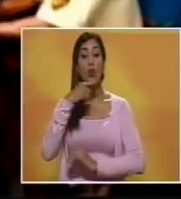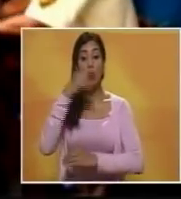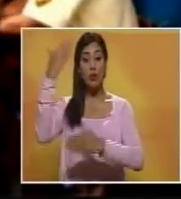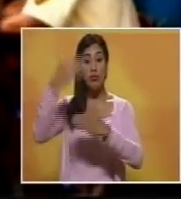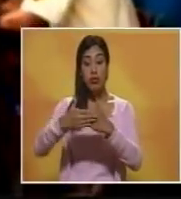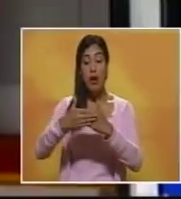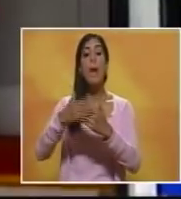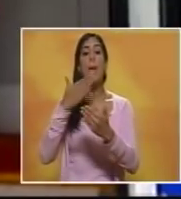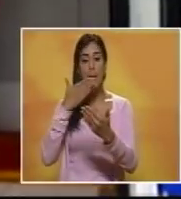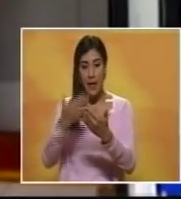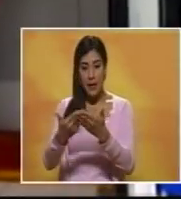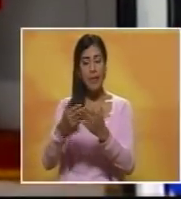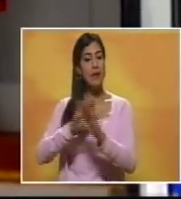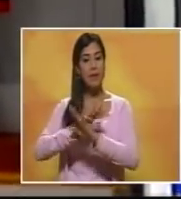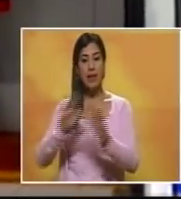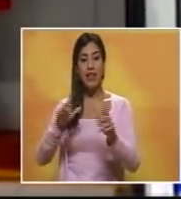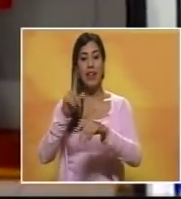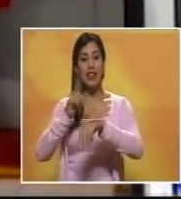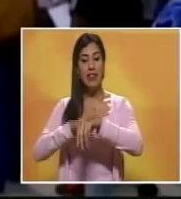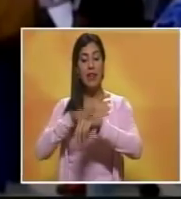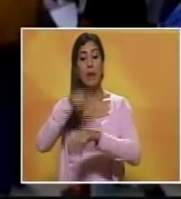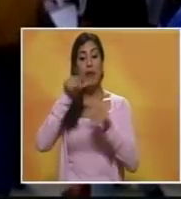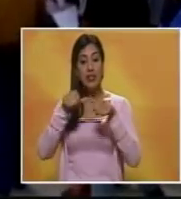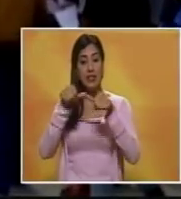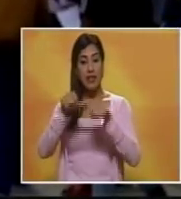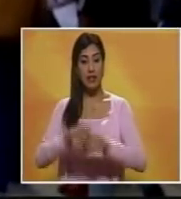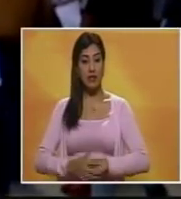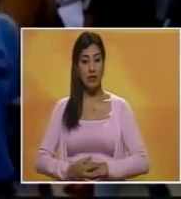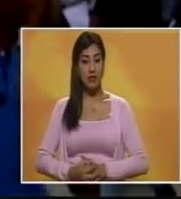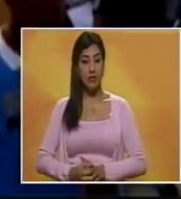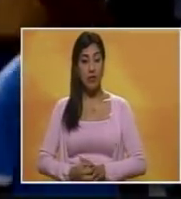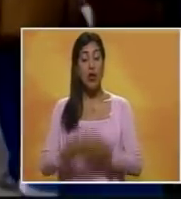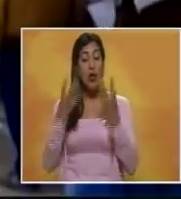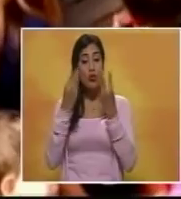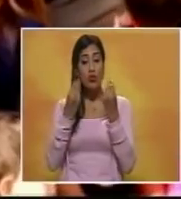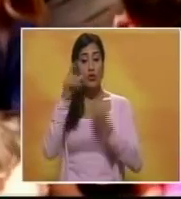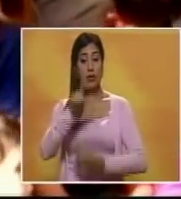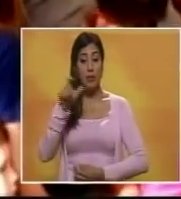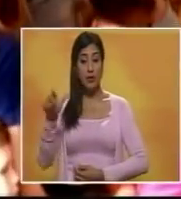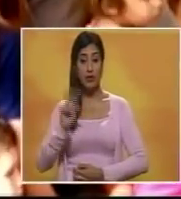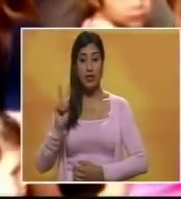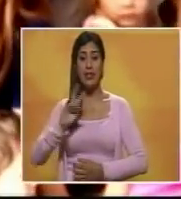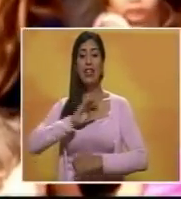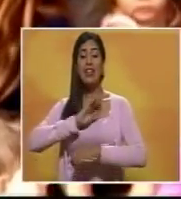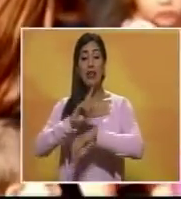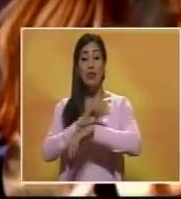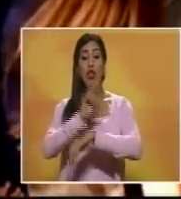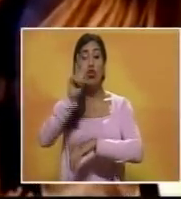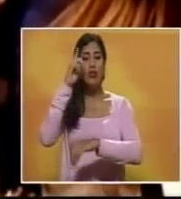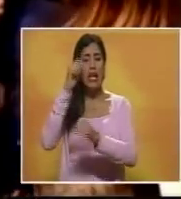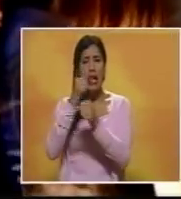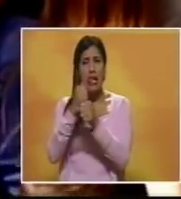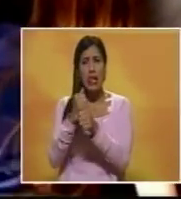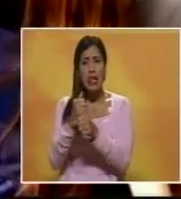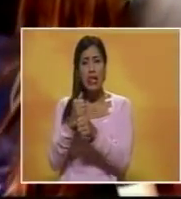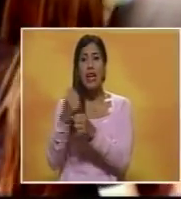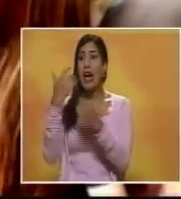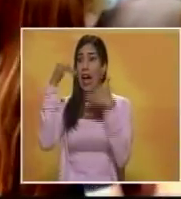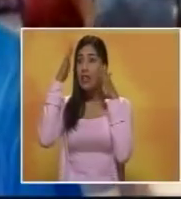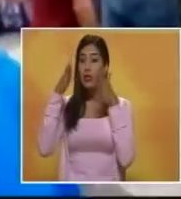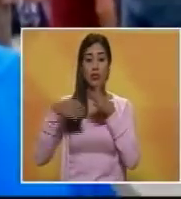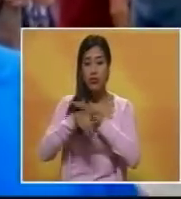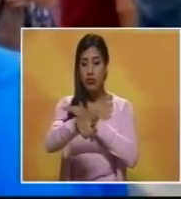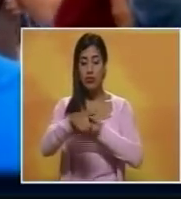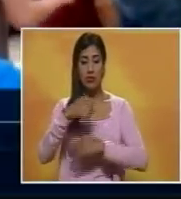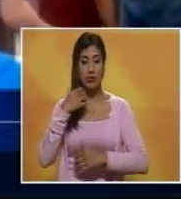octubre podrán solicitar el permiso temporal de permanencia. Muchos venezolanos llevan más de 2 días esperando ser